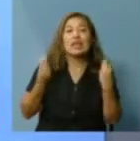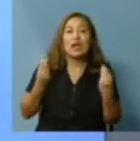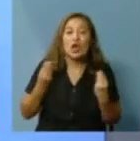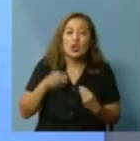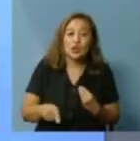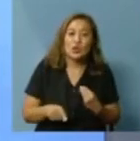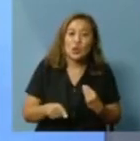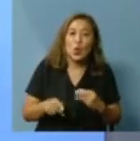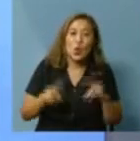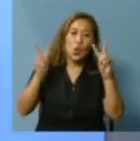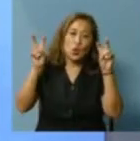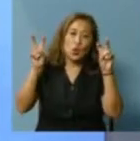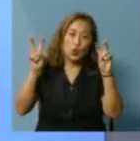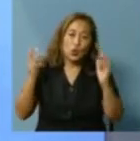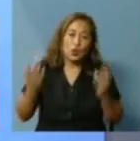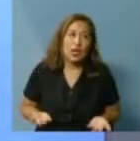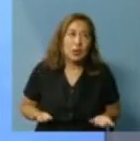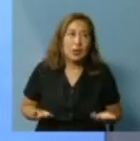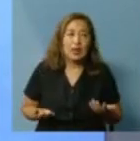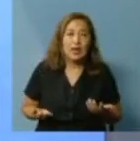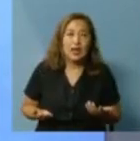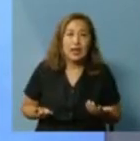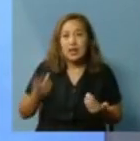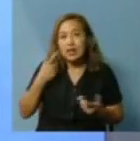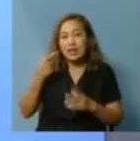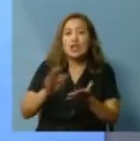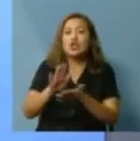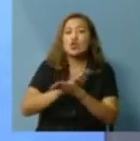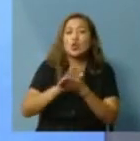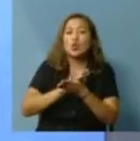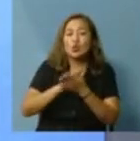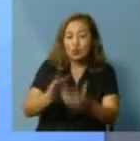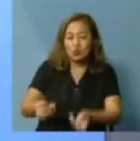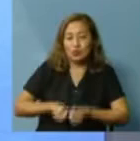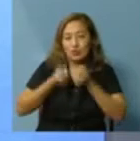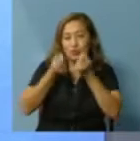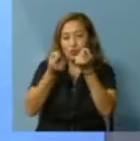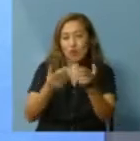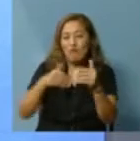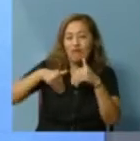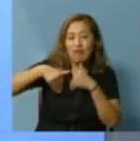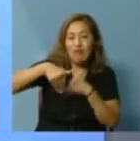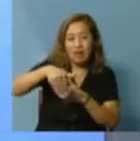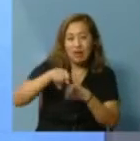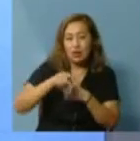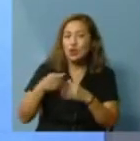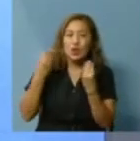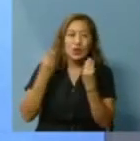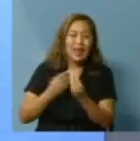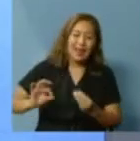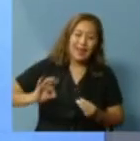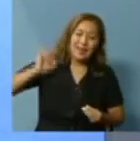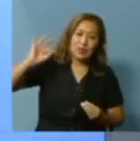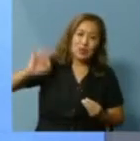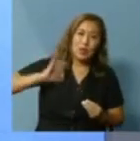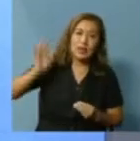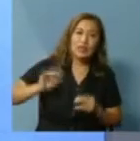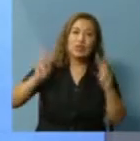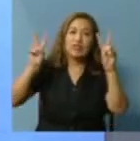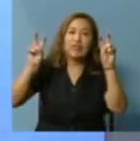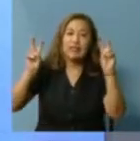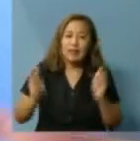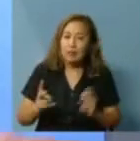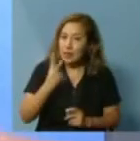un tema digamos que nos va a dar una solución el futuro de muchos años como el tema